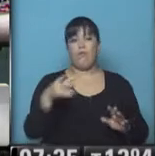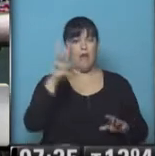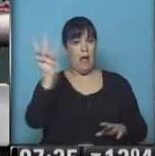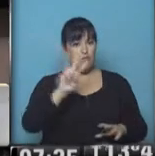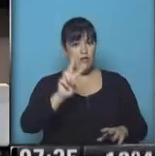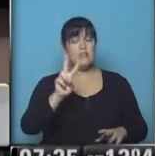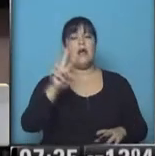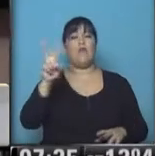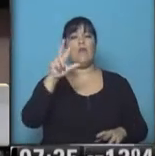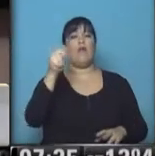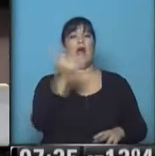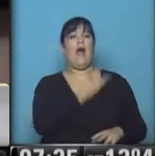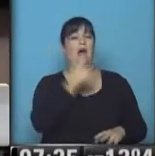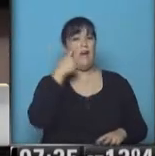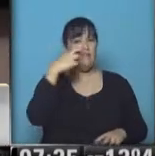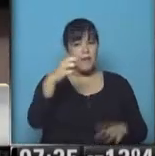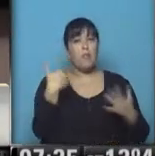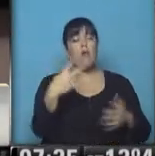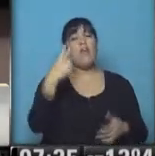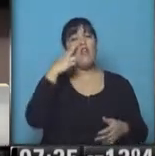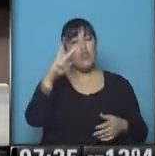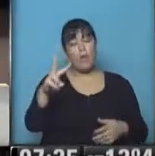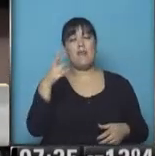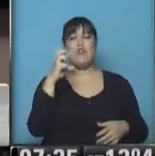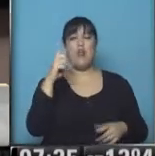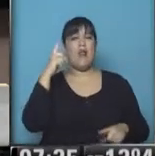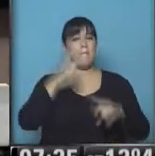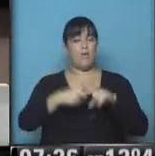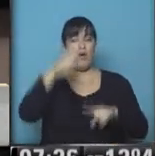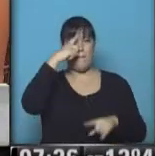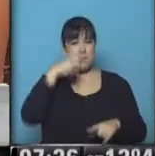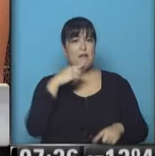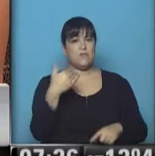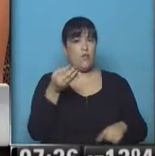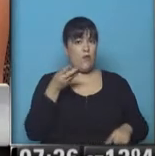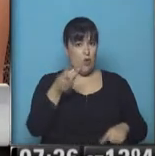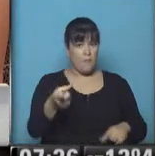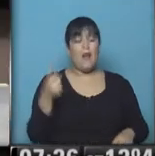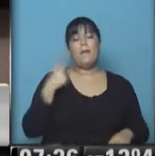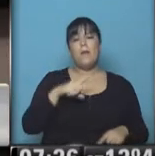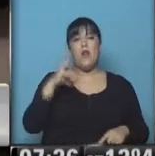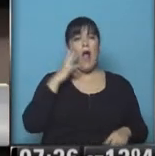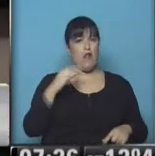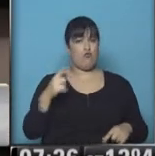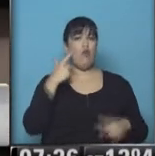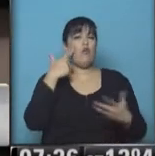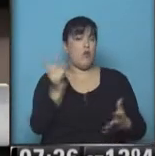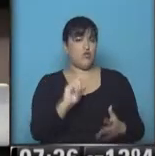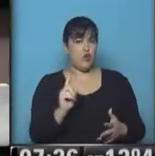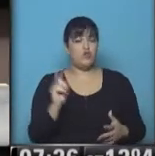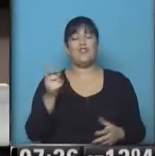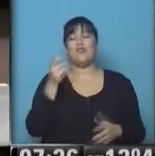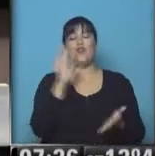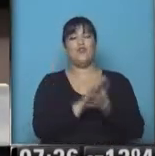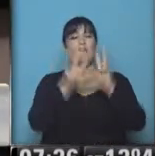2.000 dólares por mes recuerdo algo que no es muy conocido es el tema del dólar